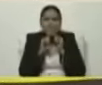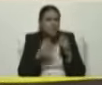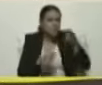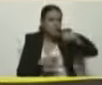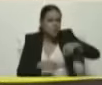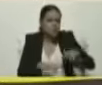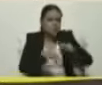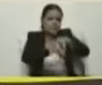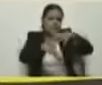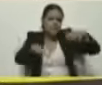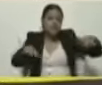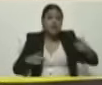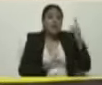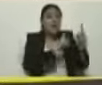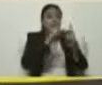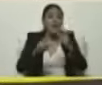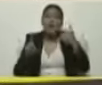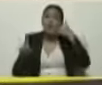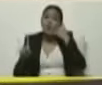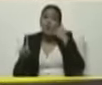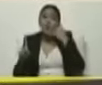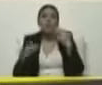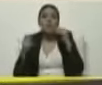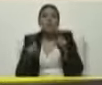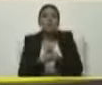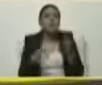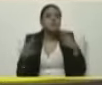Y cada teléfono tiene por lo menos 10 cuentas.